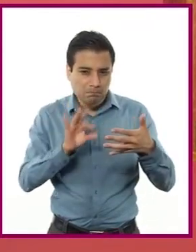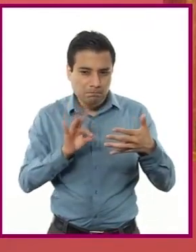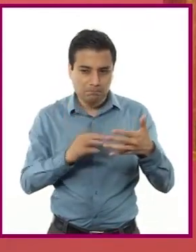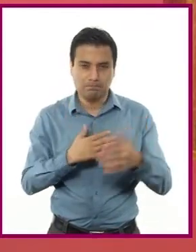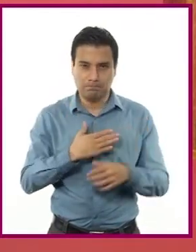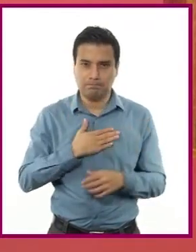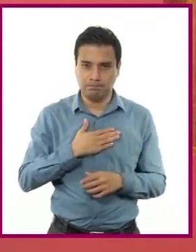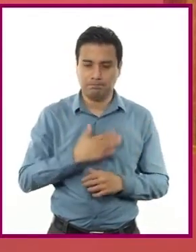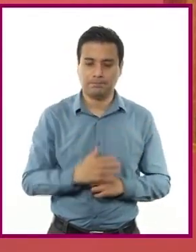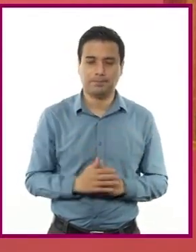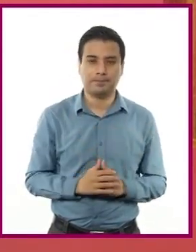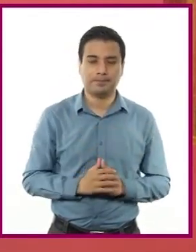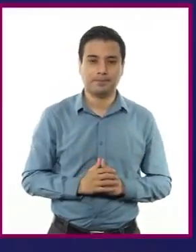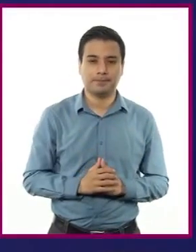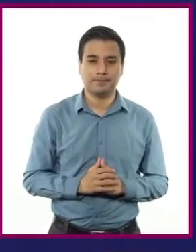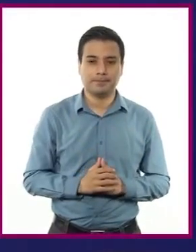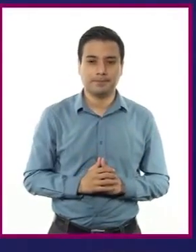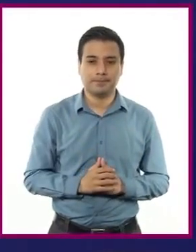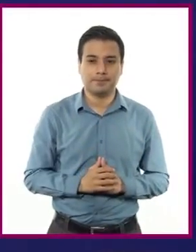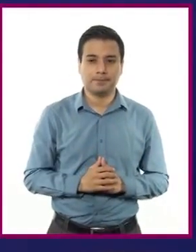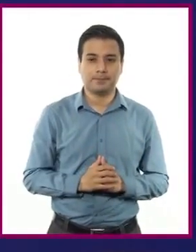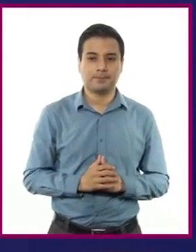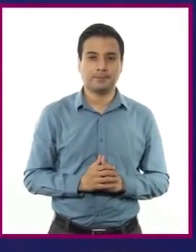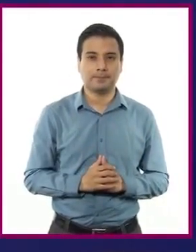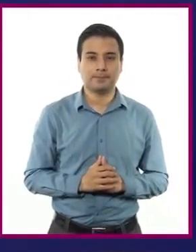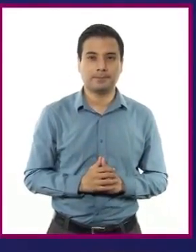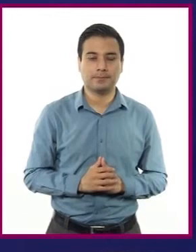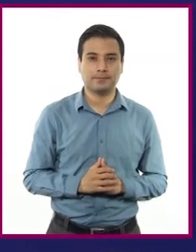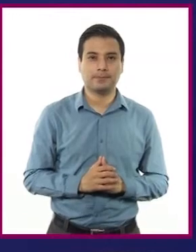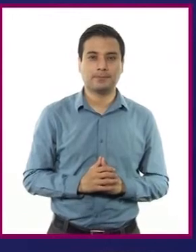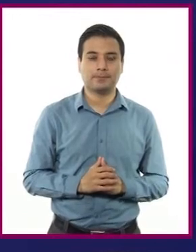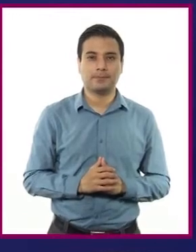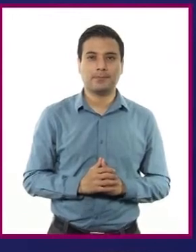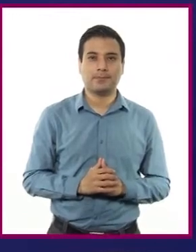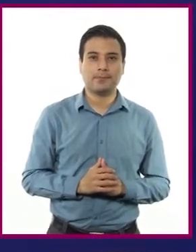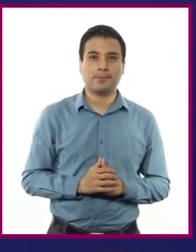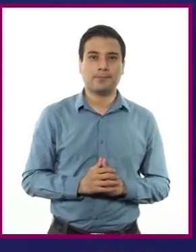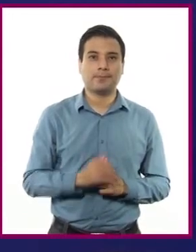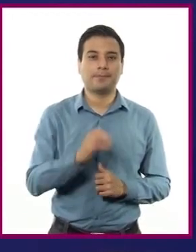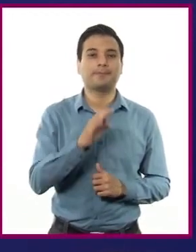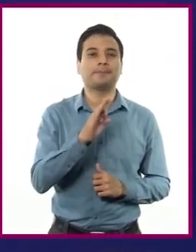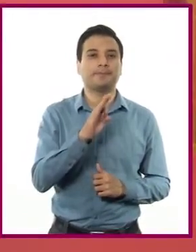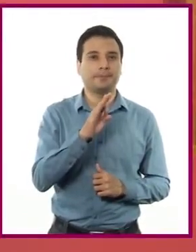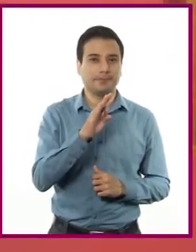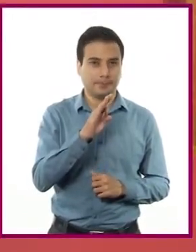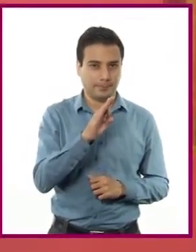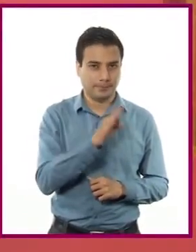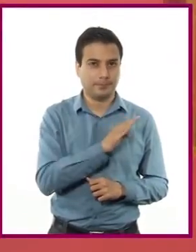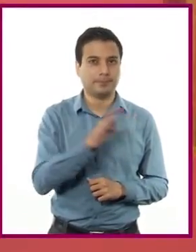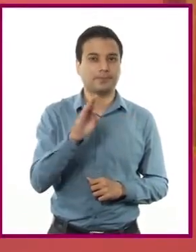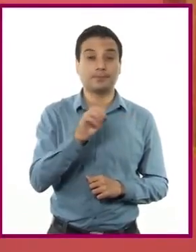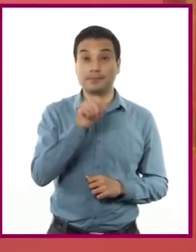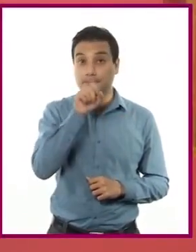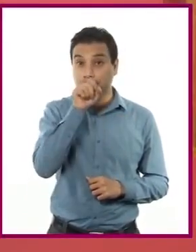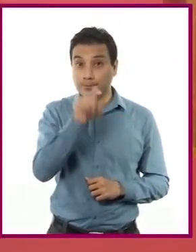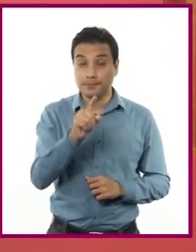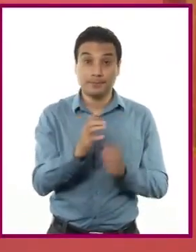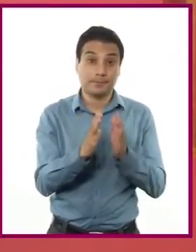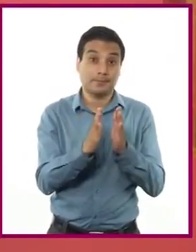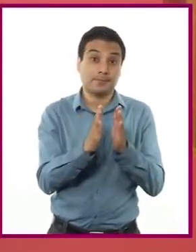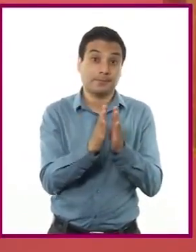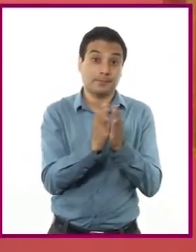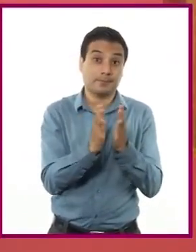no especializados. Como observan, podemos incluso, con una lectura literaria, hacer una